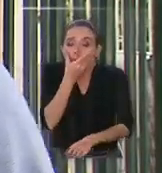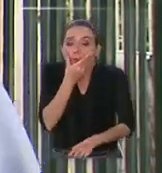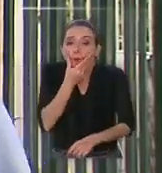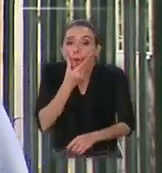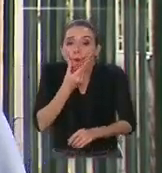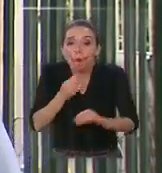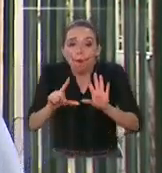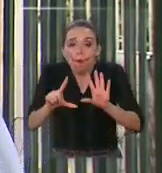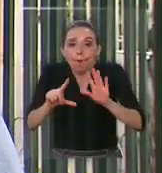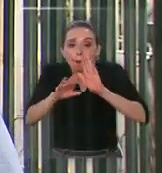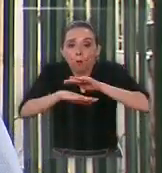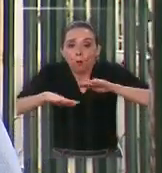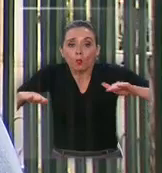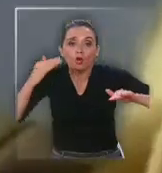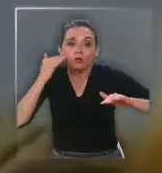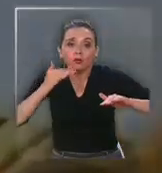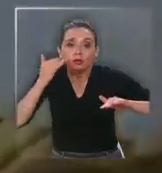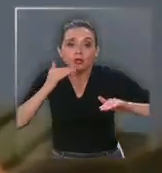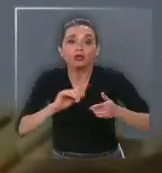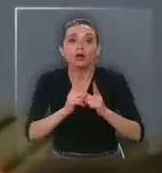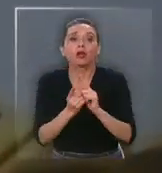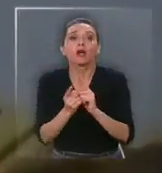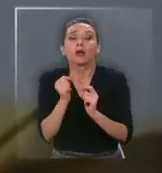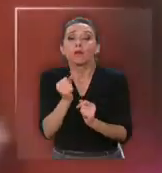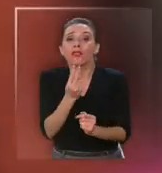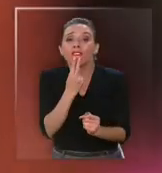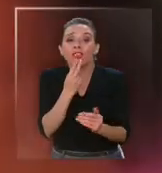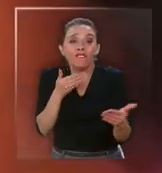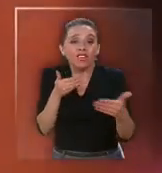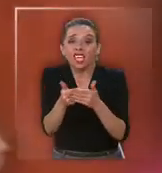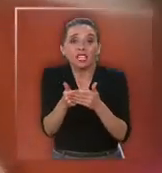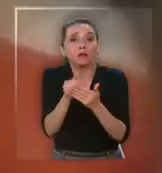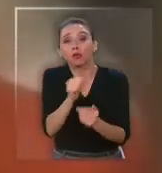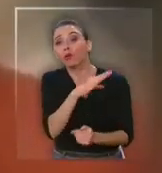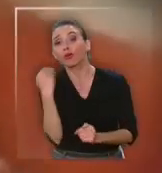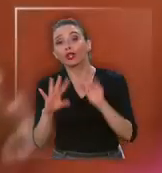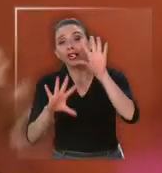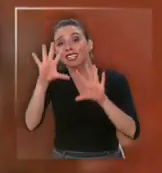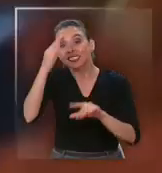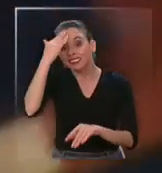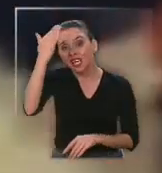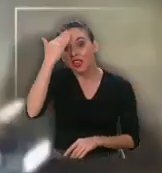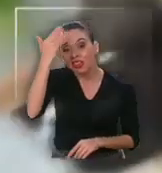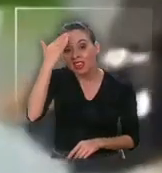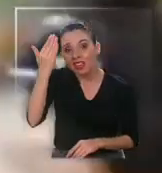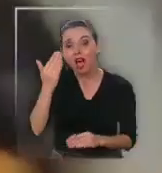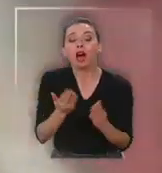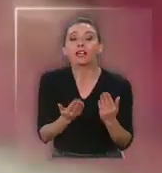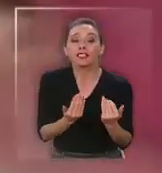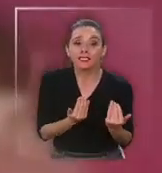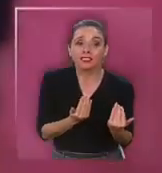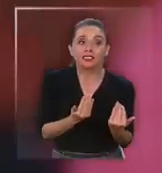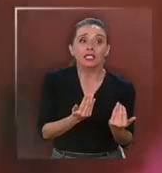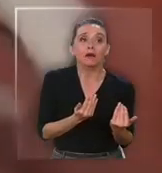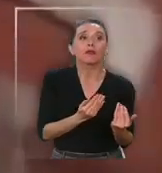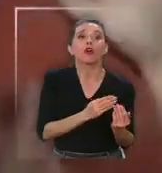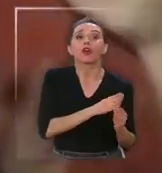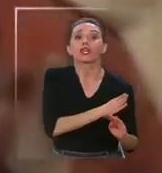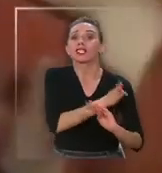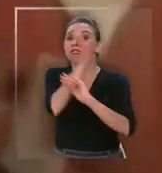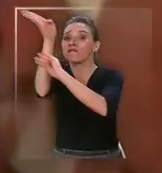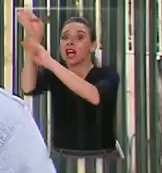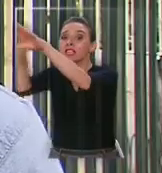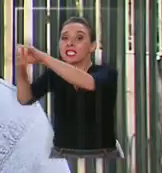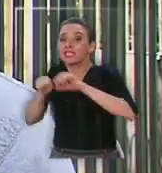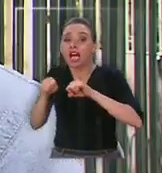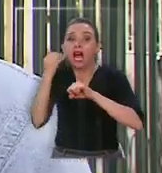los llevaría a tener una esperanza de vida de no más allá de 15 días. Lo que necesitamos es que vayan y saquen a los